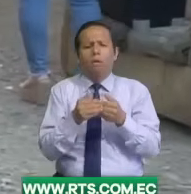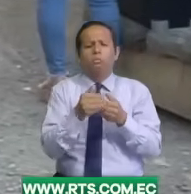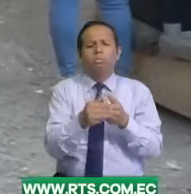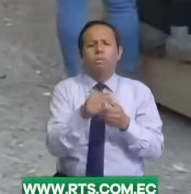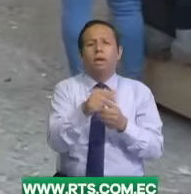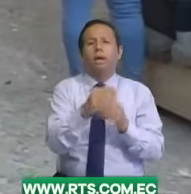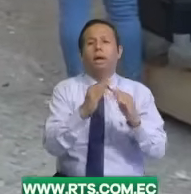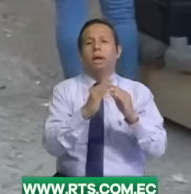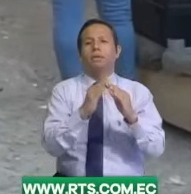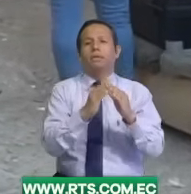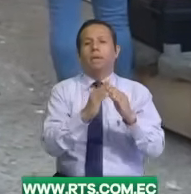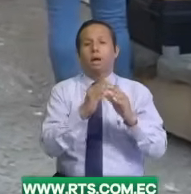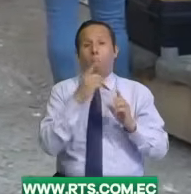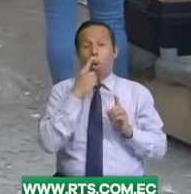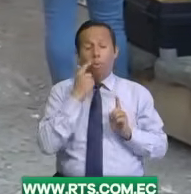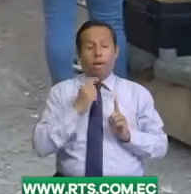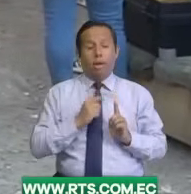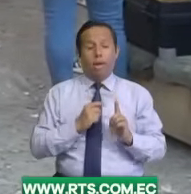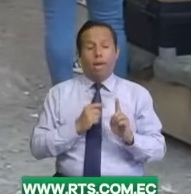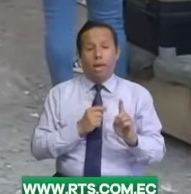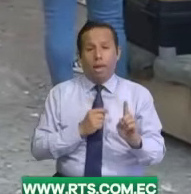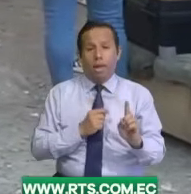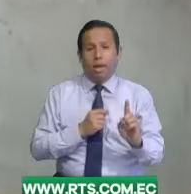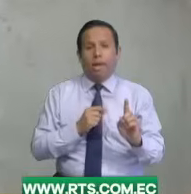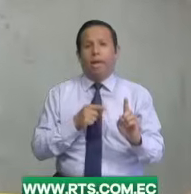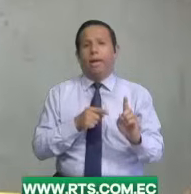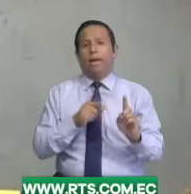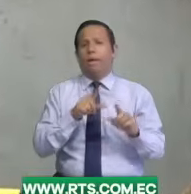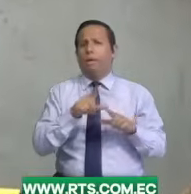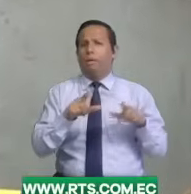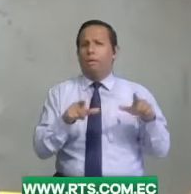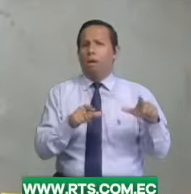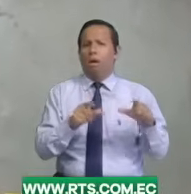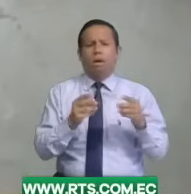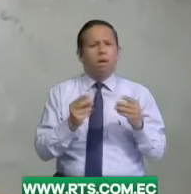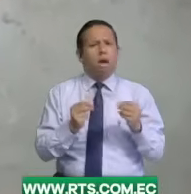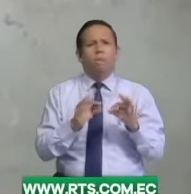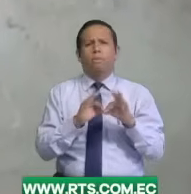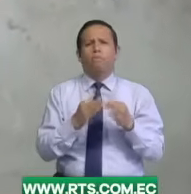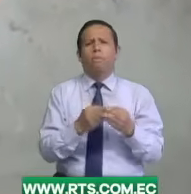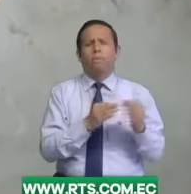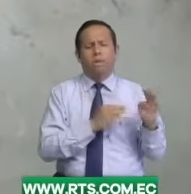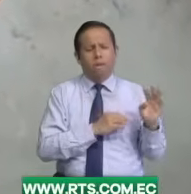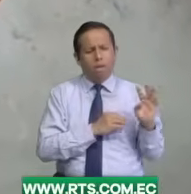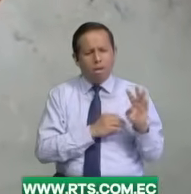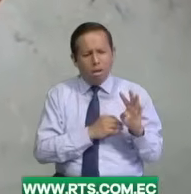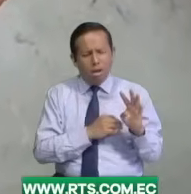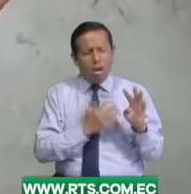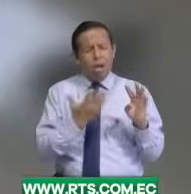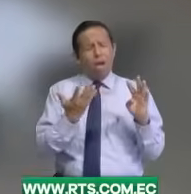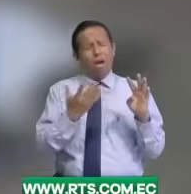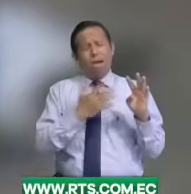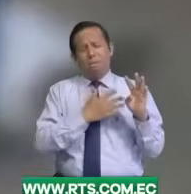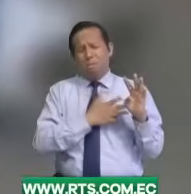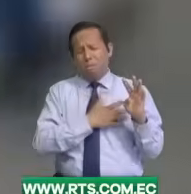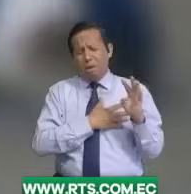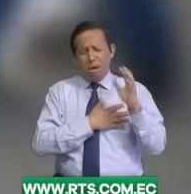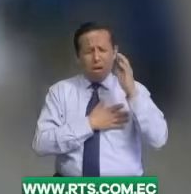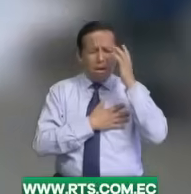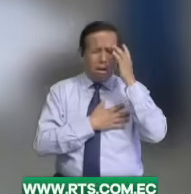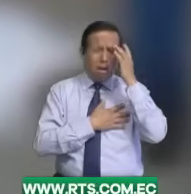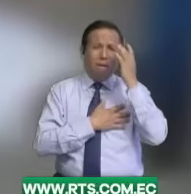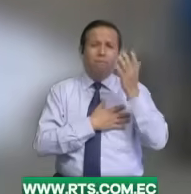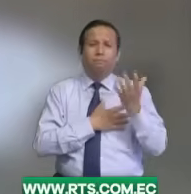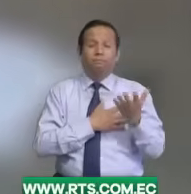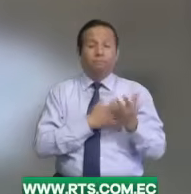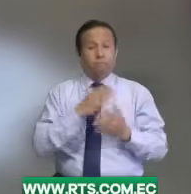vivienda. Por esa razón, al lugar de los hechos, llegaron sus familiares lamentando lo sucedido. Mientras